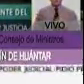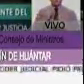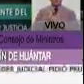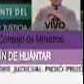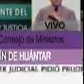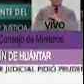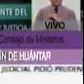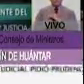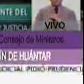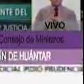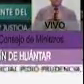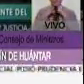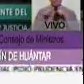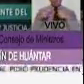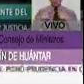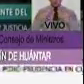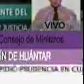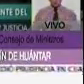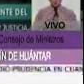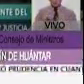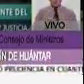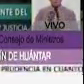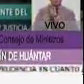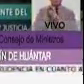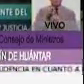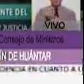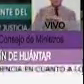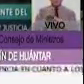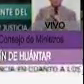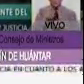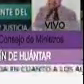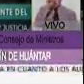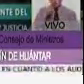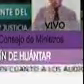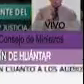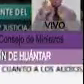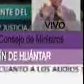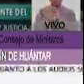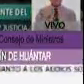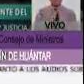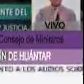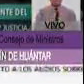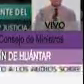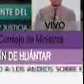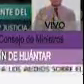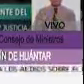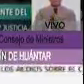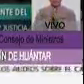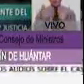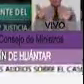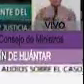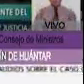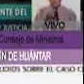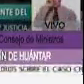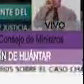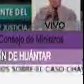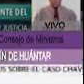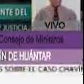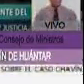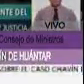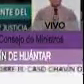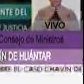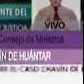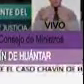internas. Y estábamos en la especial circunstancia en el país de un proceso abierto en el Perú